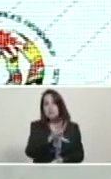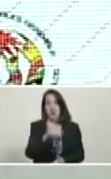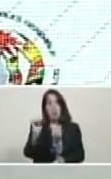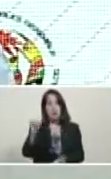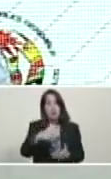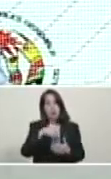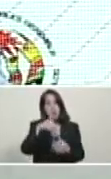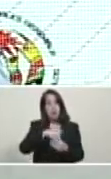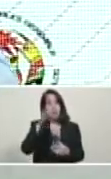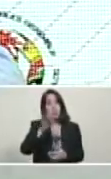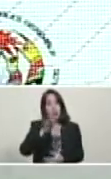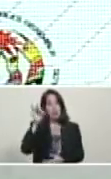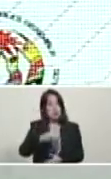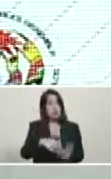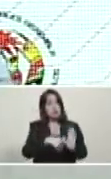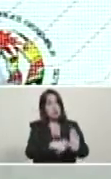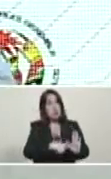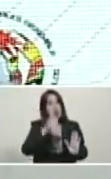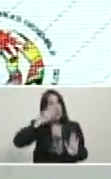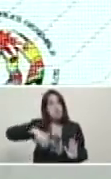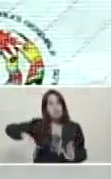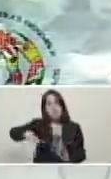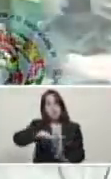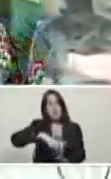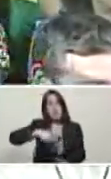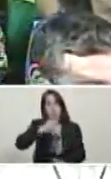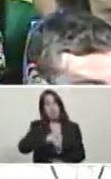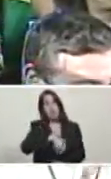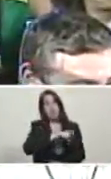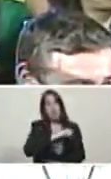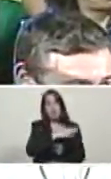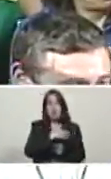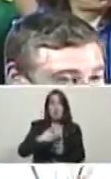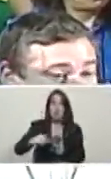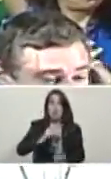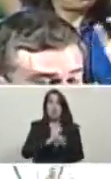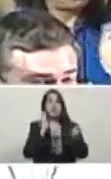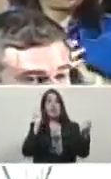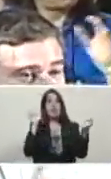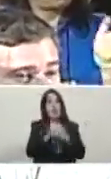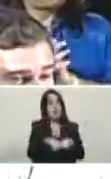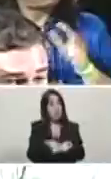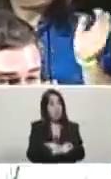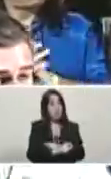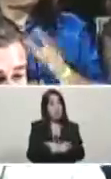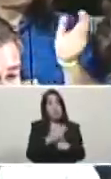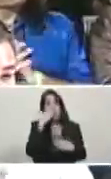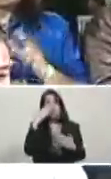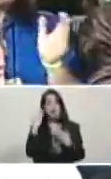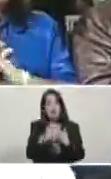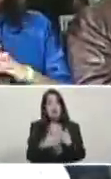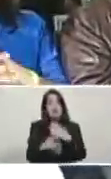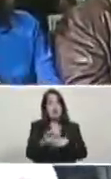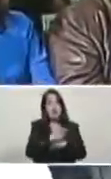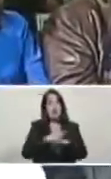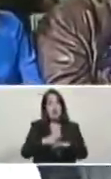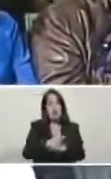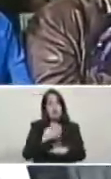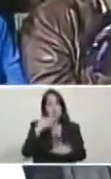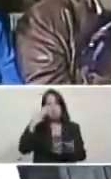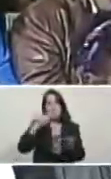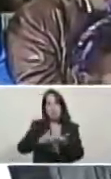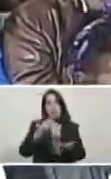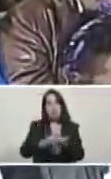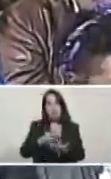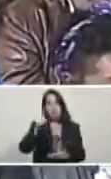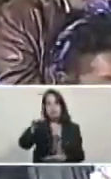seguridad porque el pueblo de españa quiere un gran cambio y quiere gente valiente honesta al frente del gobierno estoy pensando en postularse